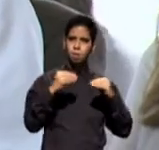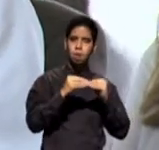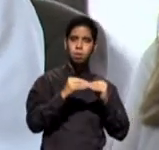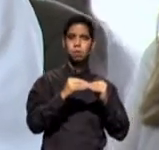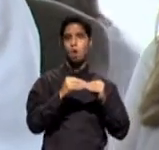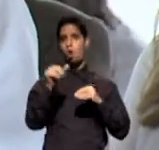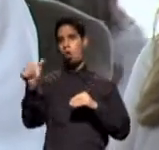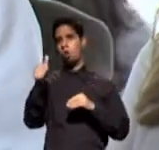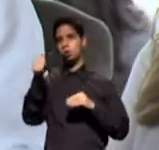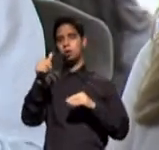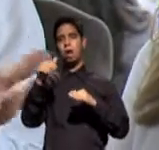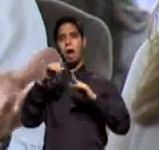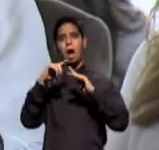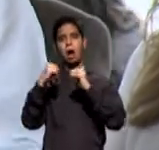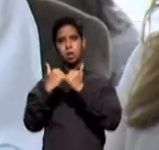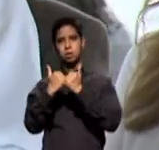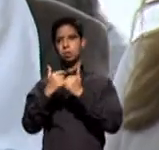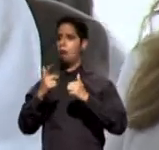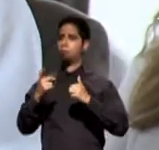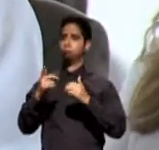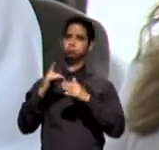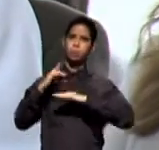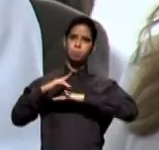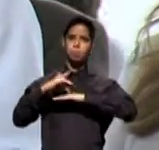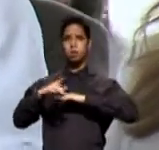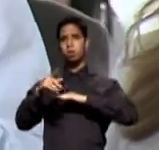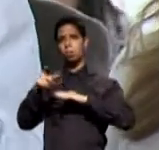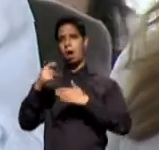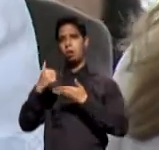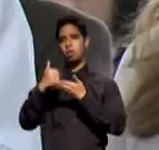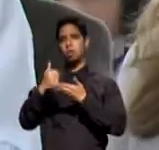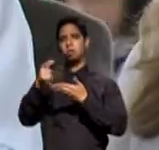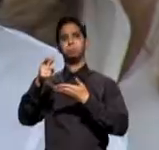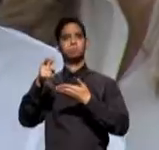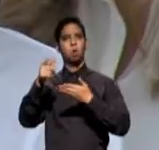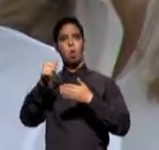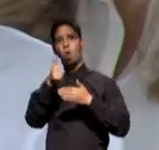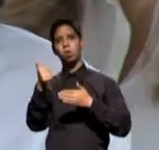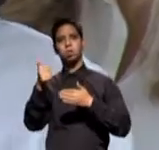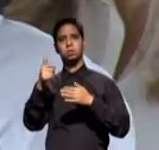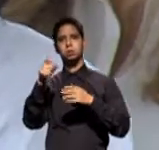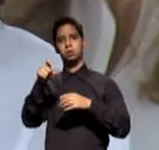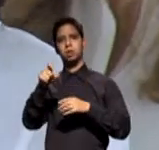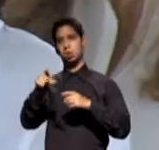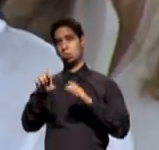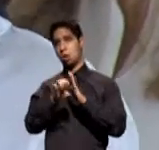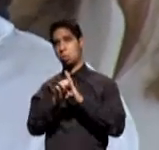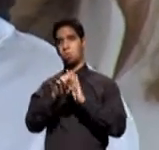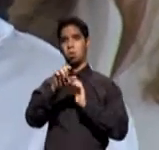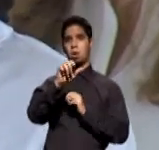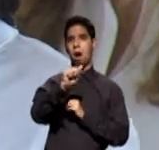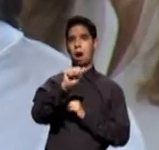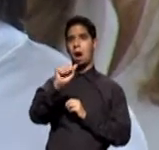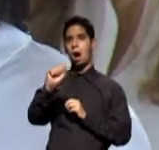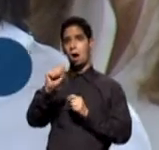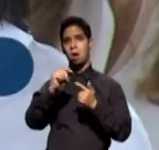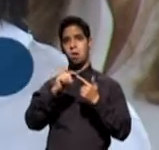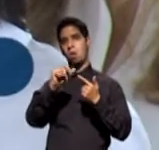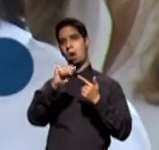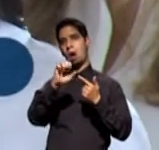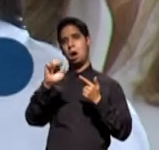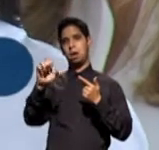estar disponibles a través de todas las necesidades, ¿verdad? Lo que es acueducto, energía eléctrica. Podemos decir que las necesidades varían